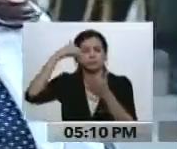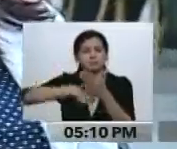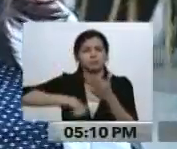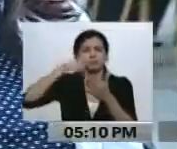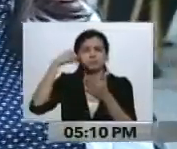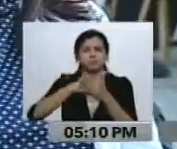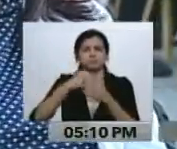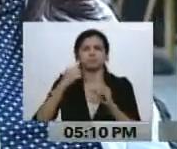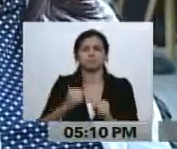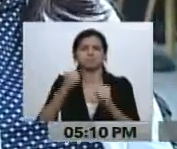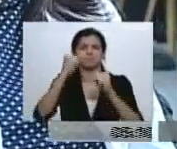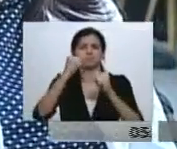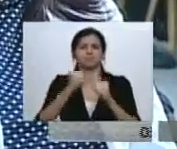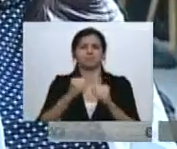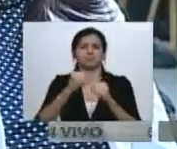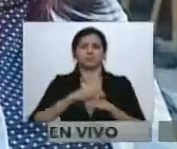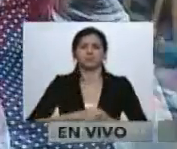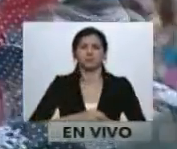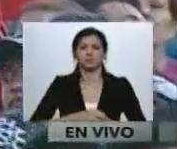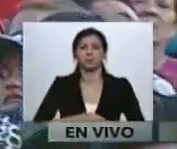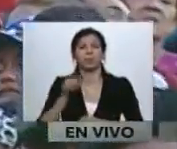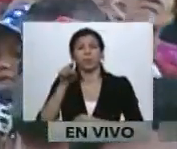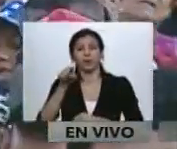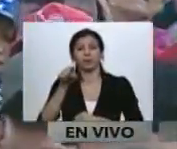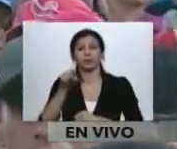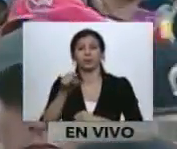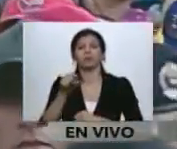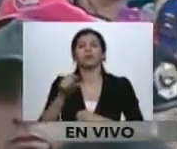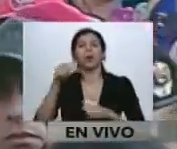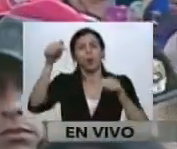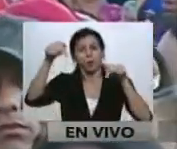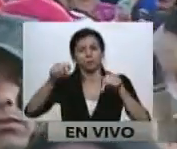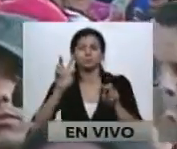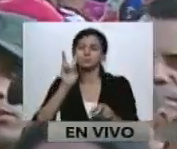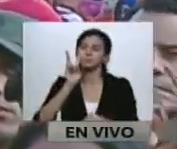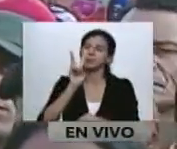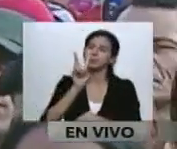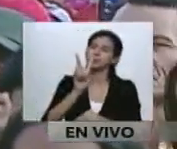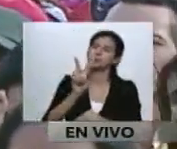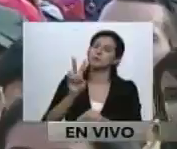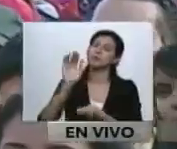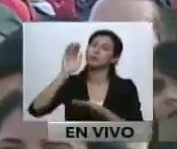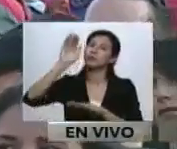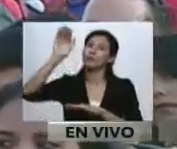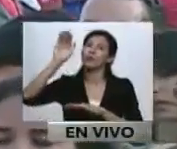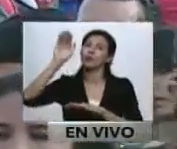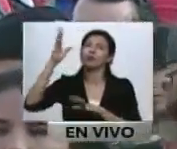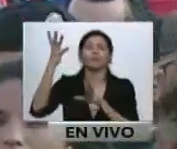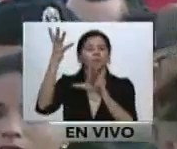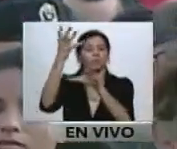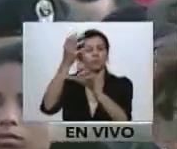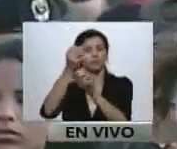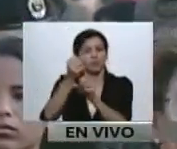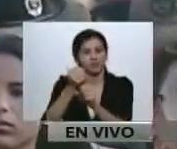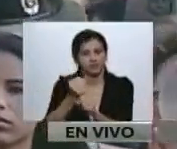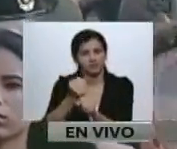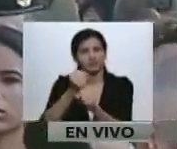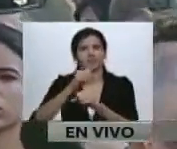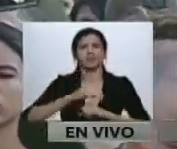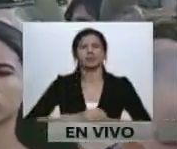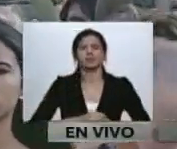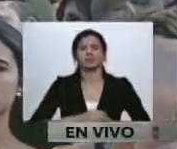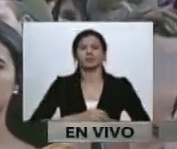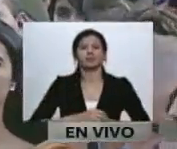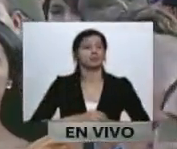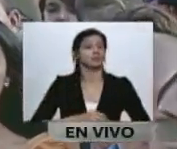con porfía, por eso es que hoy miramos con confianza el